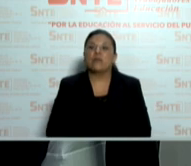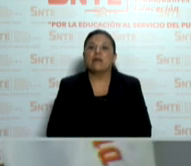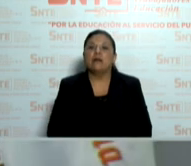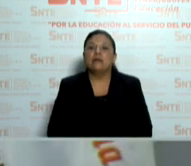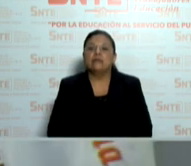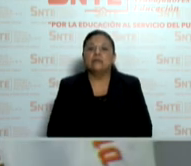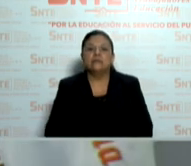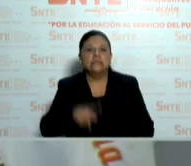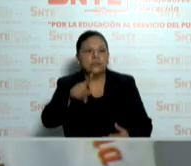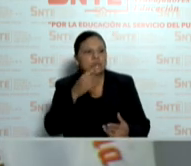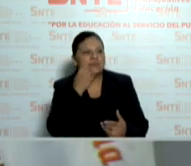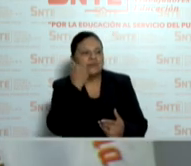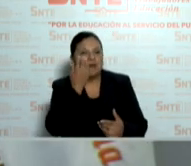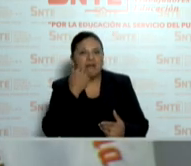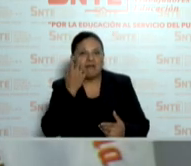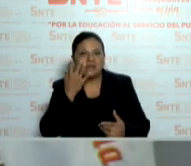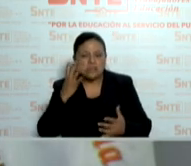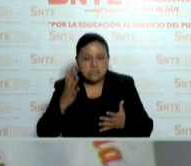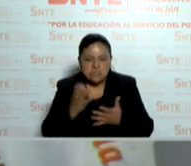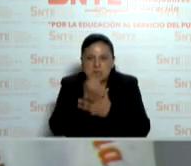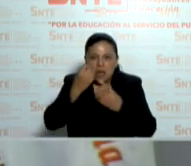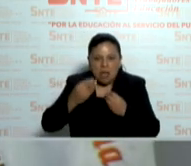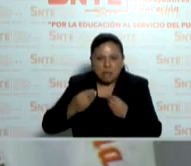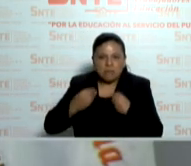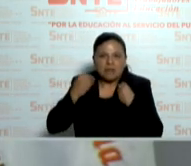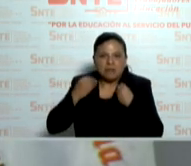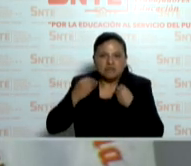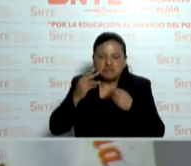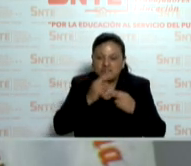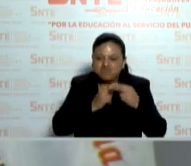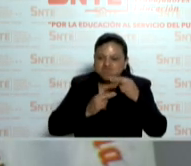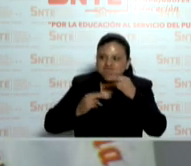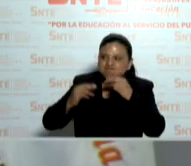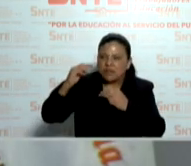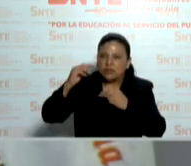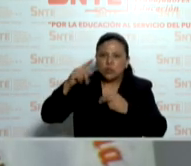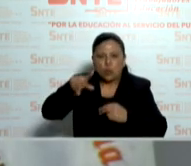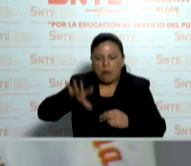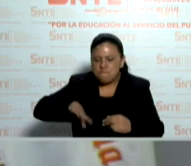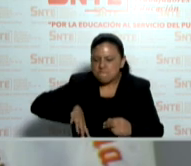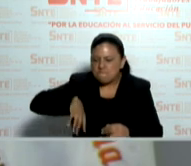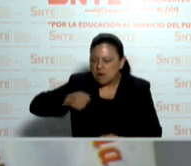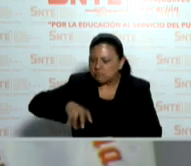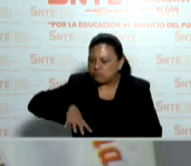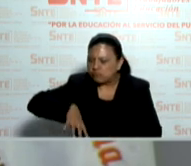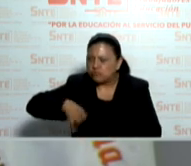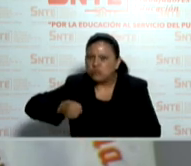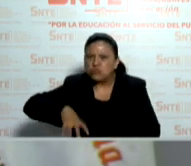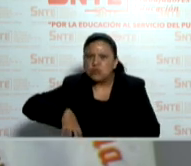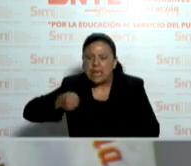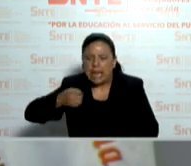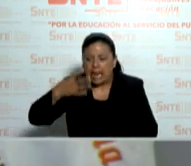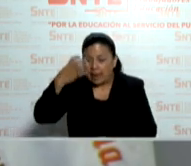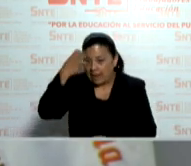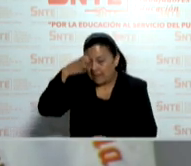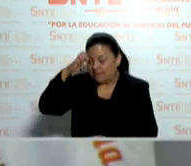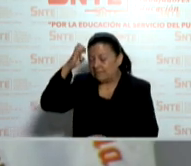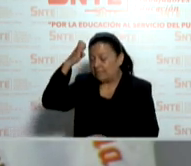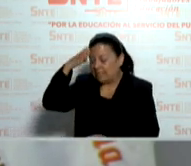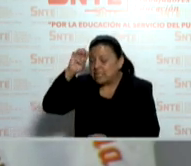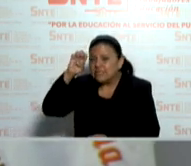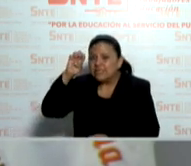Si quieres triunfar en la vida, haz de la perseverancia tu amigo del alma, de la experiencia tu